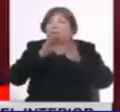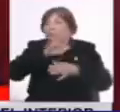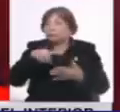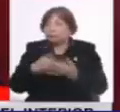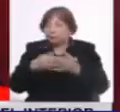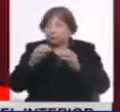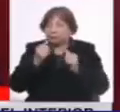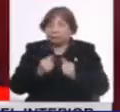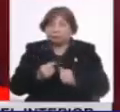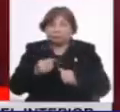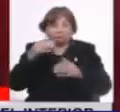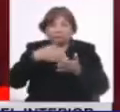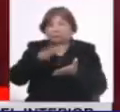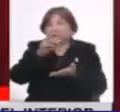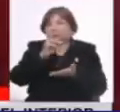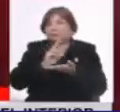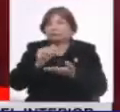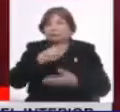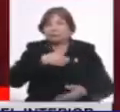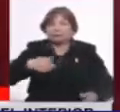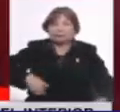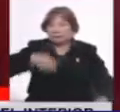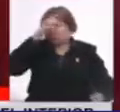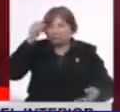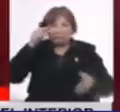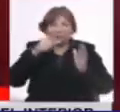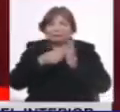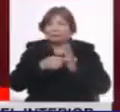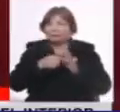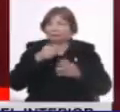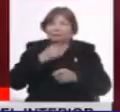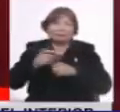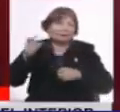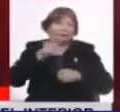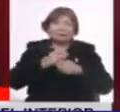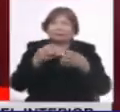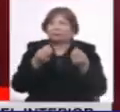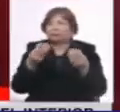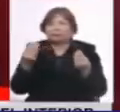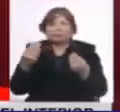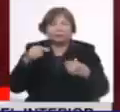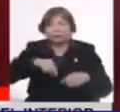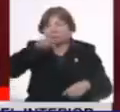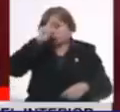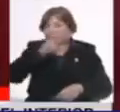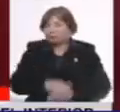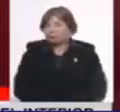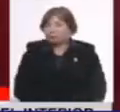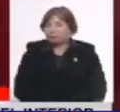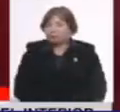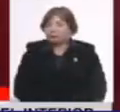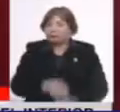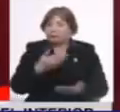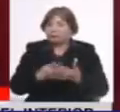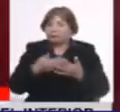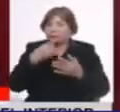dar para vacar al presidente de la República, y eso nos está haciendo daño muchísimo, ¿no?, al país. La cuestión